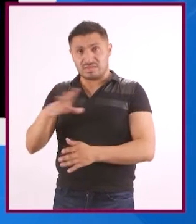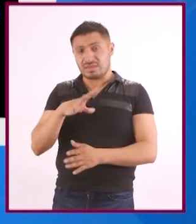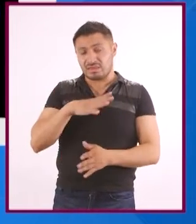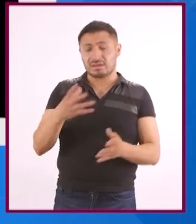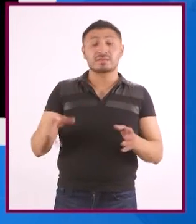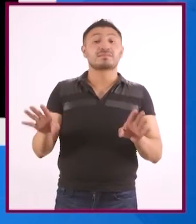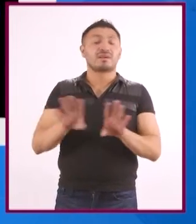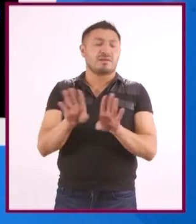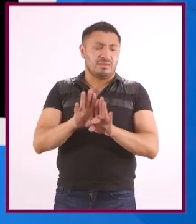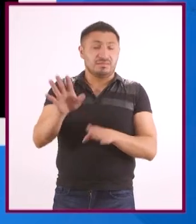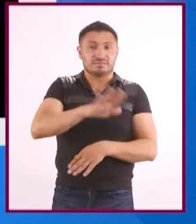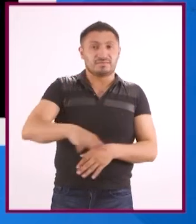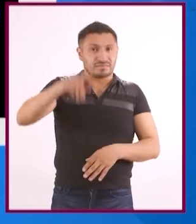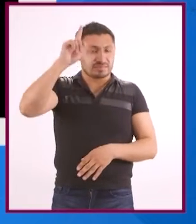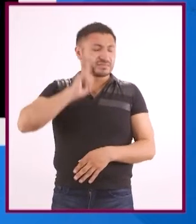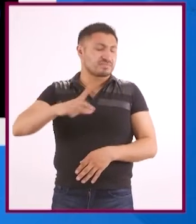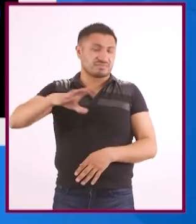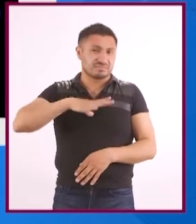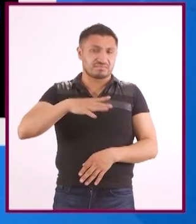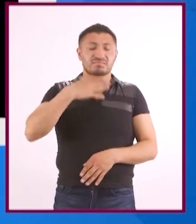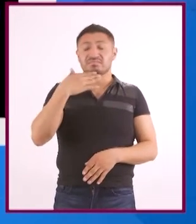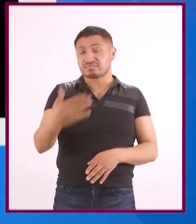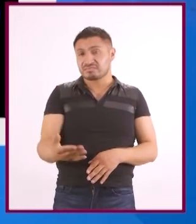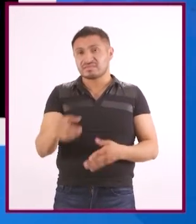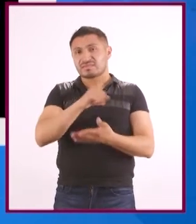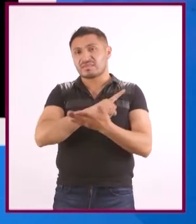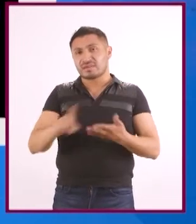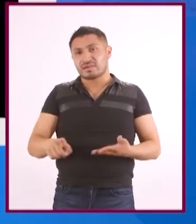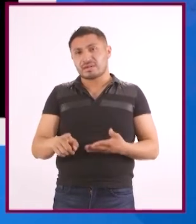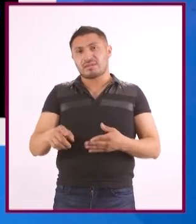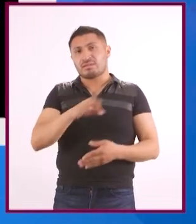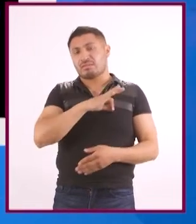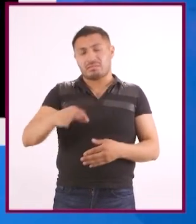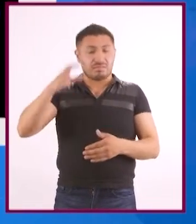tenemos a las mujeres que tienen el derecho